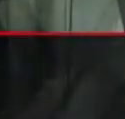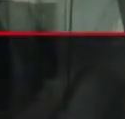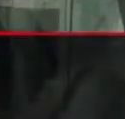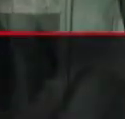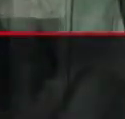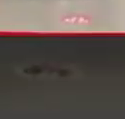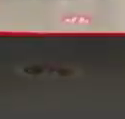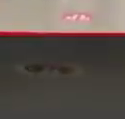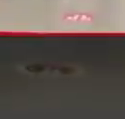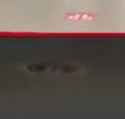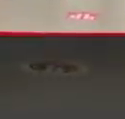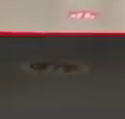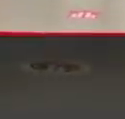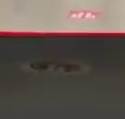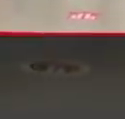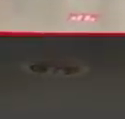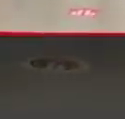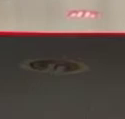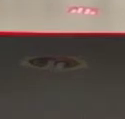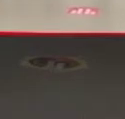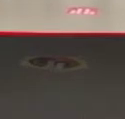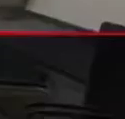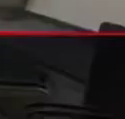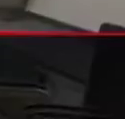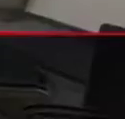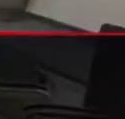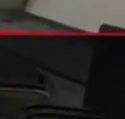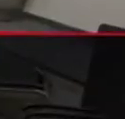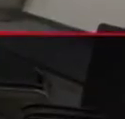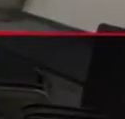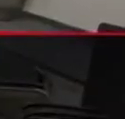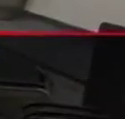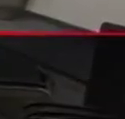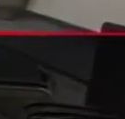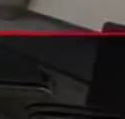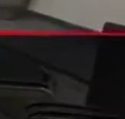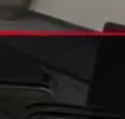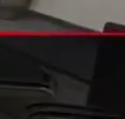Diputación ha devuelto más de 223 millones de euros. Como novedad y con carácter